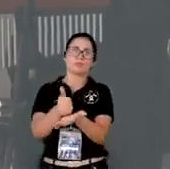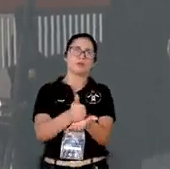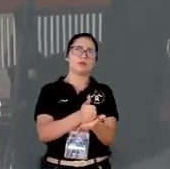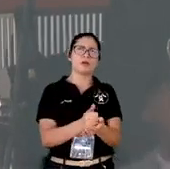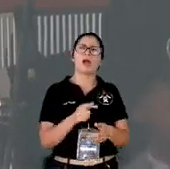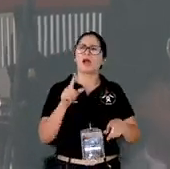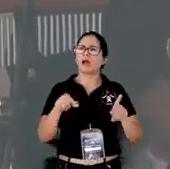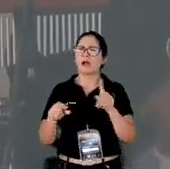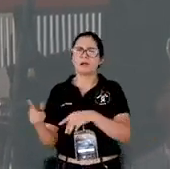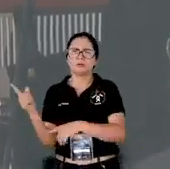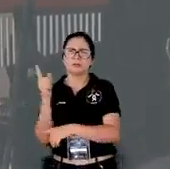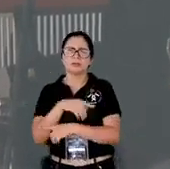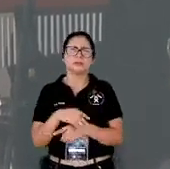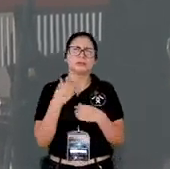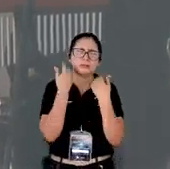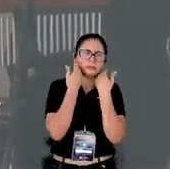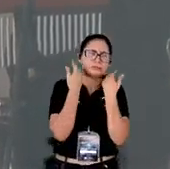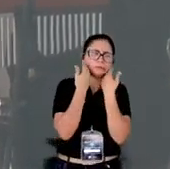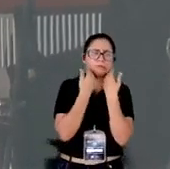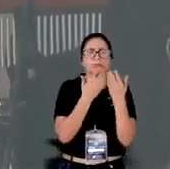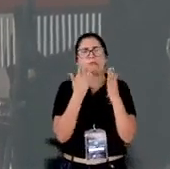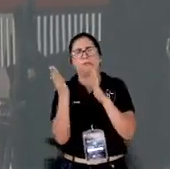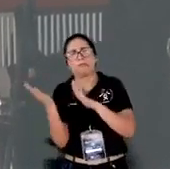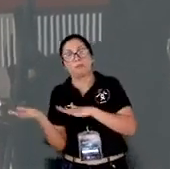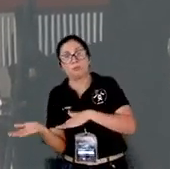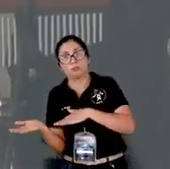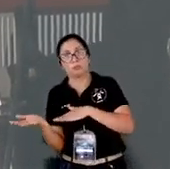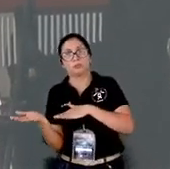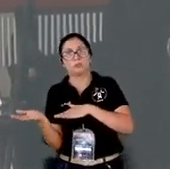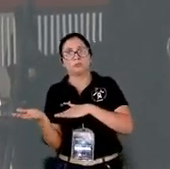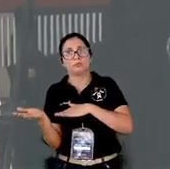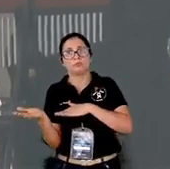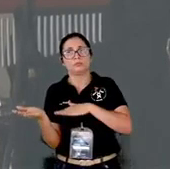aquellos días se enfermó y murió.